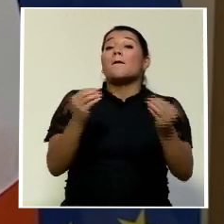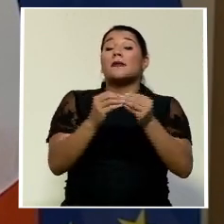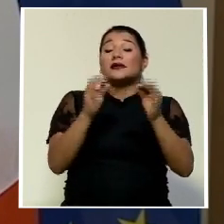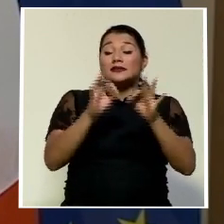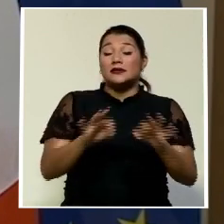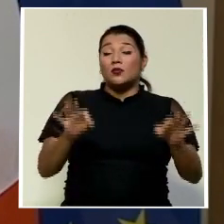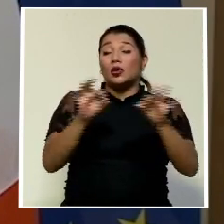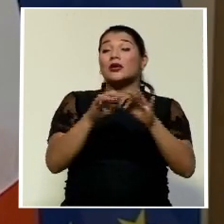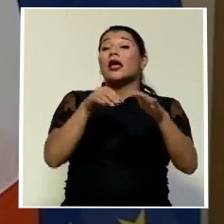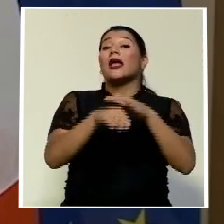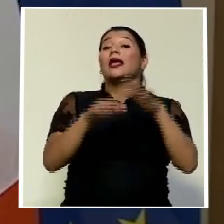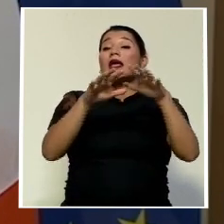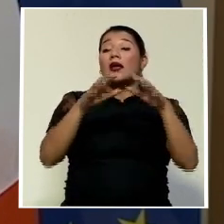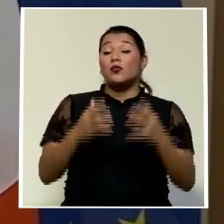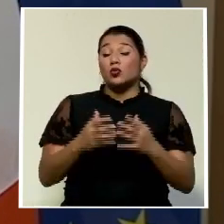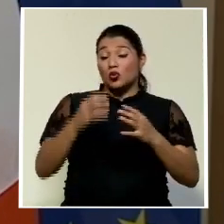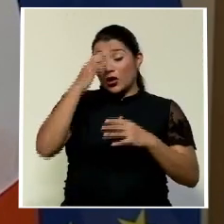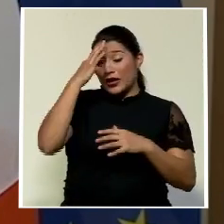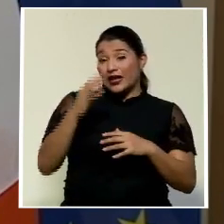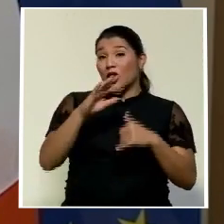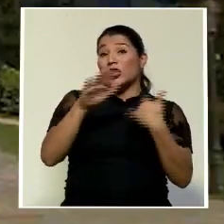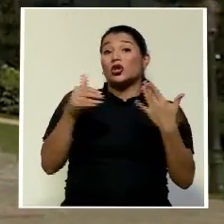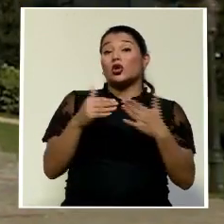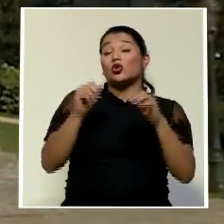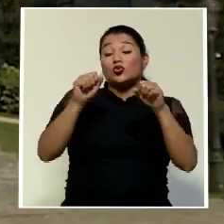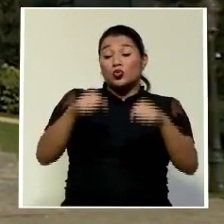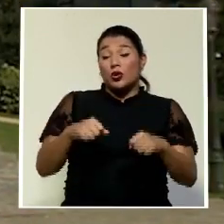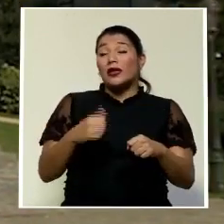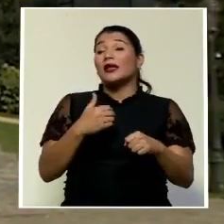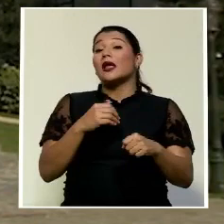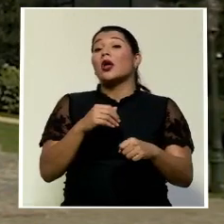que todos los políticos podrían tomar ejemplo.